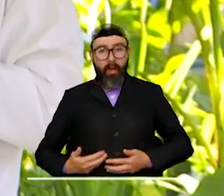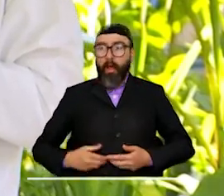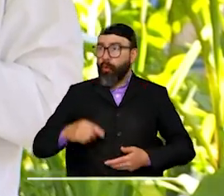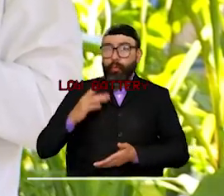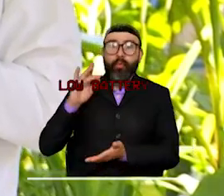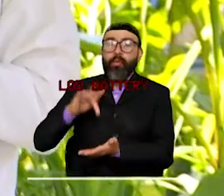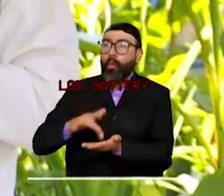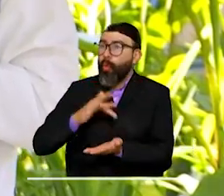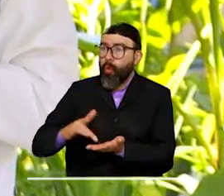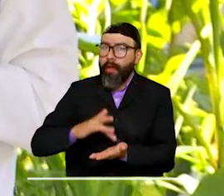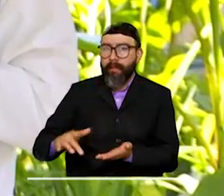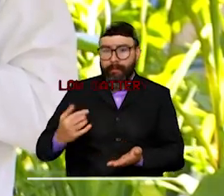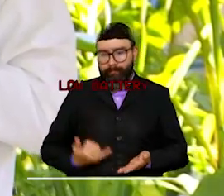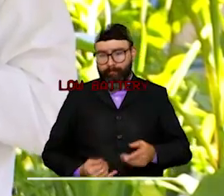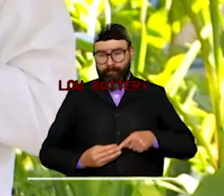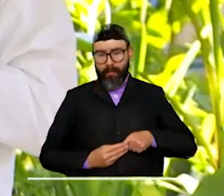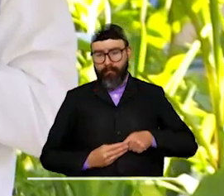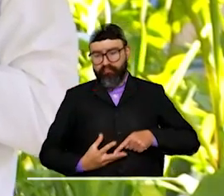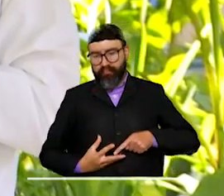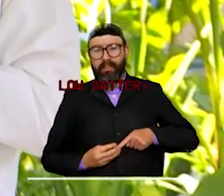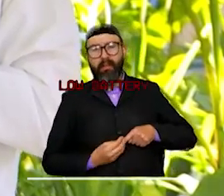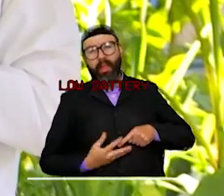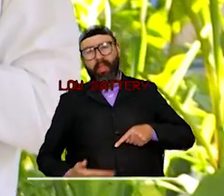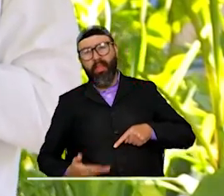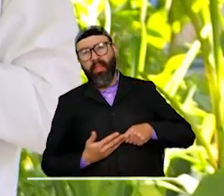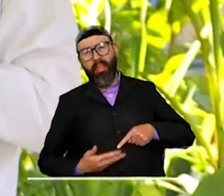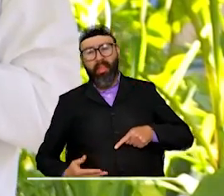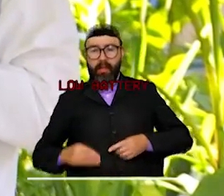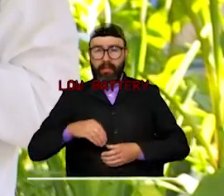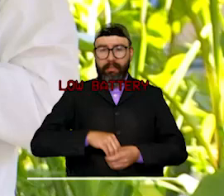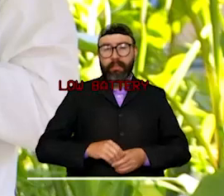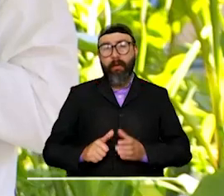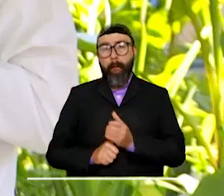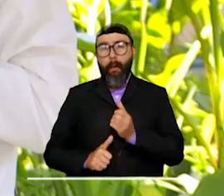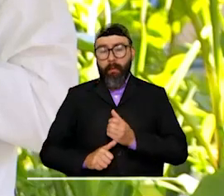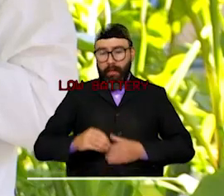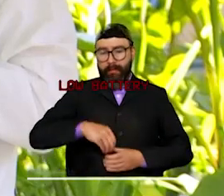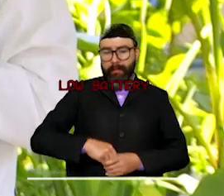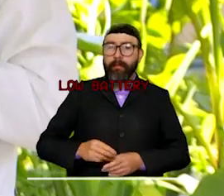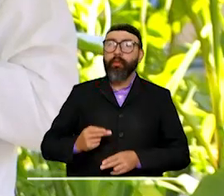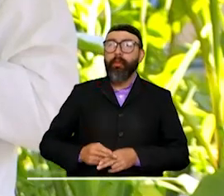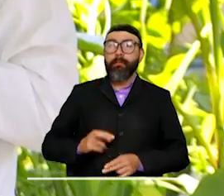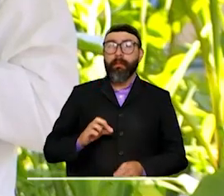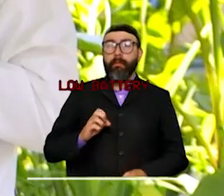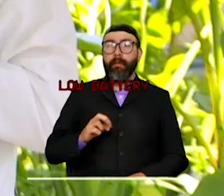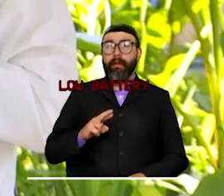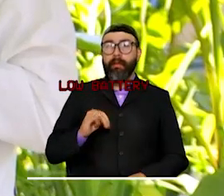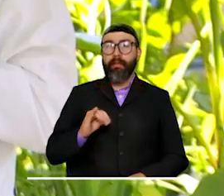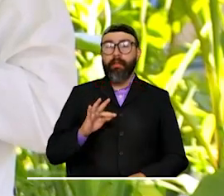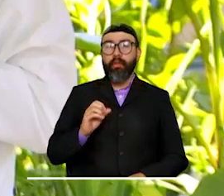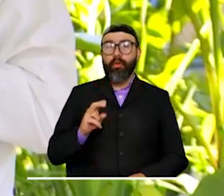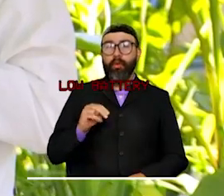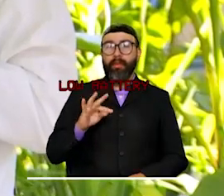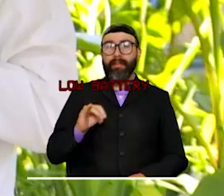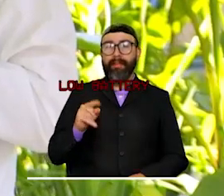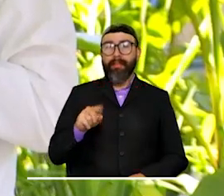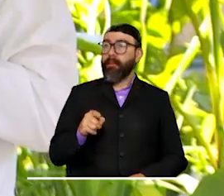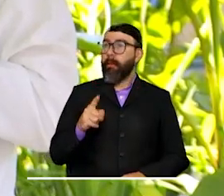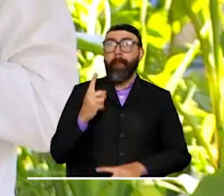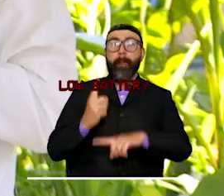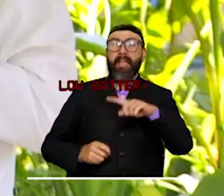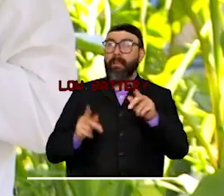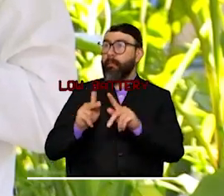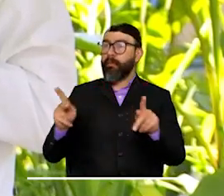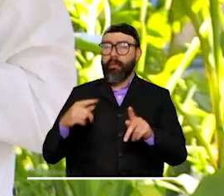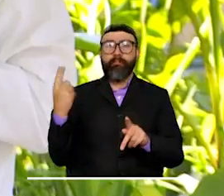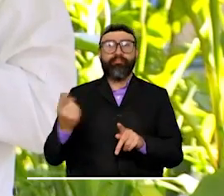urgencias, resulta que el apéndice se perforó, tiene popo en el abdomen, le dio una peritonitis y la mitad se mueren. Porque